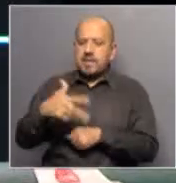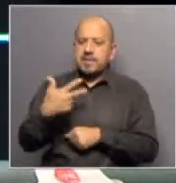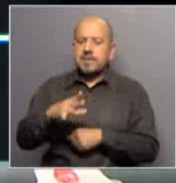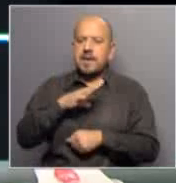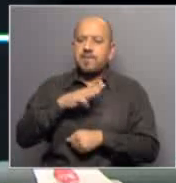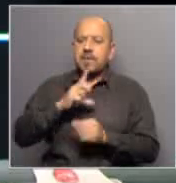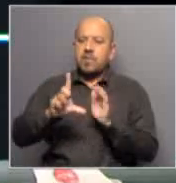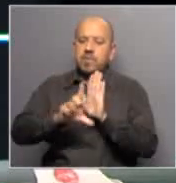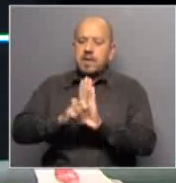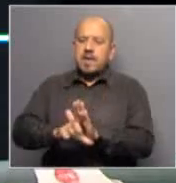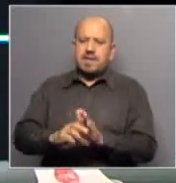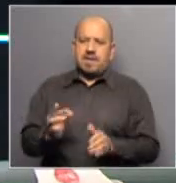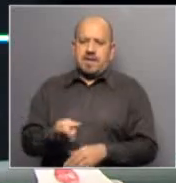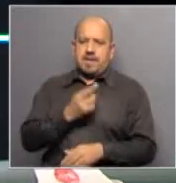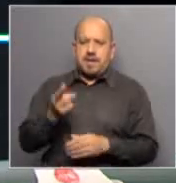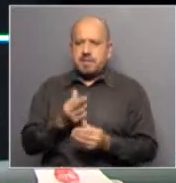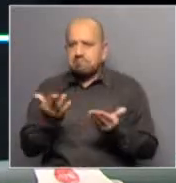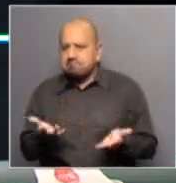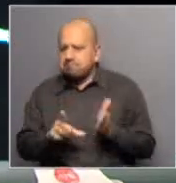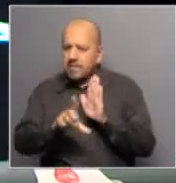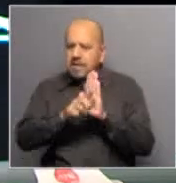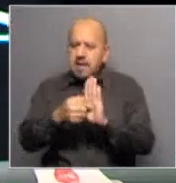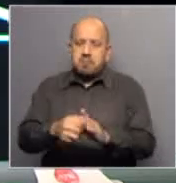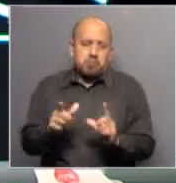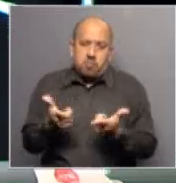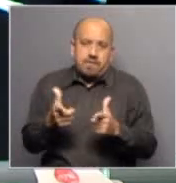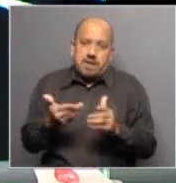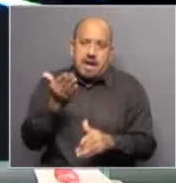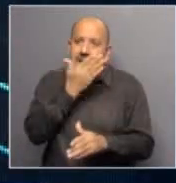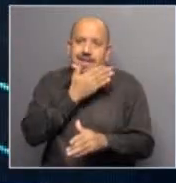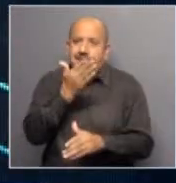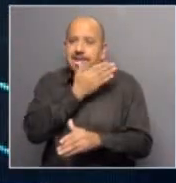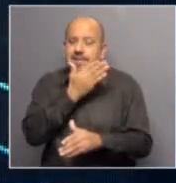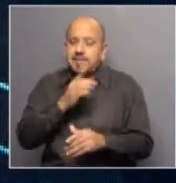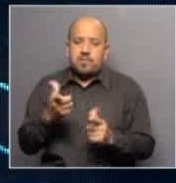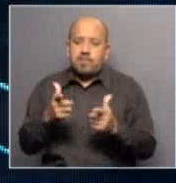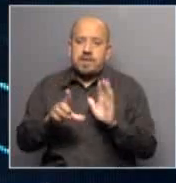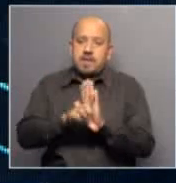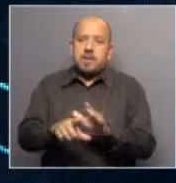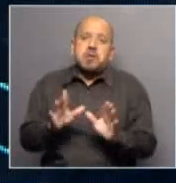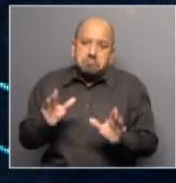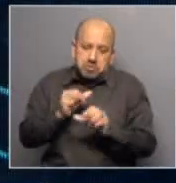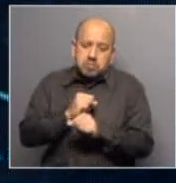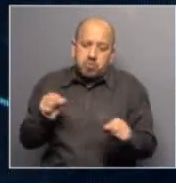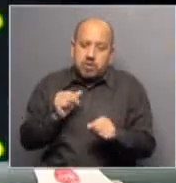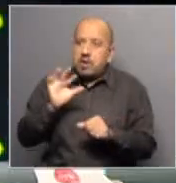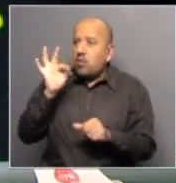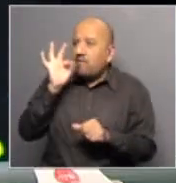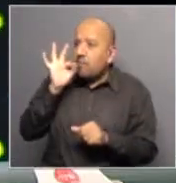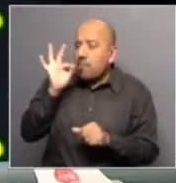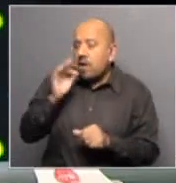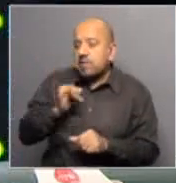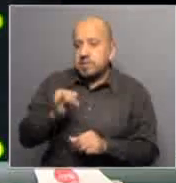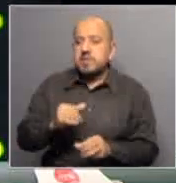que era rara, o básicamente no teníamos una ley, porque era legal el consumo de la marihuana,